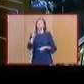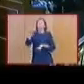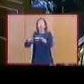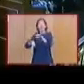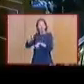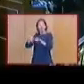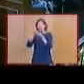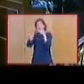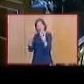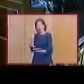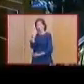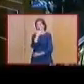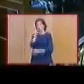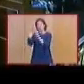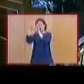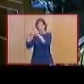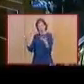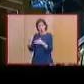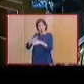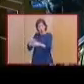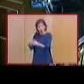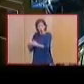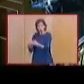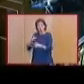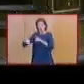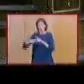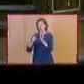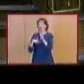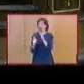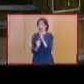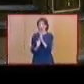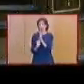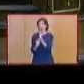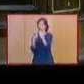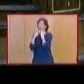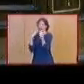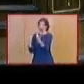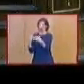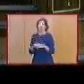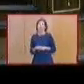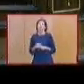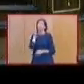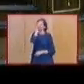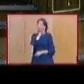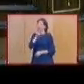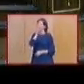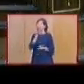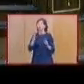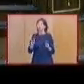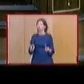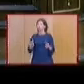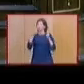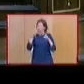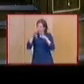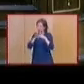en los temas urgentes a corto plazo, más los temas de legislatura, que le tengo que agradecer. Canarias tiene que ser tema de Estado, señor Rajoy, y